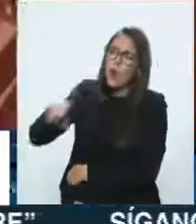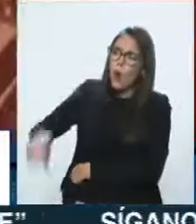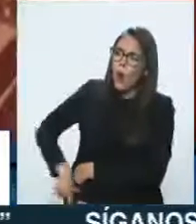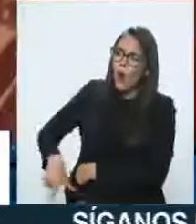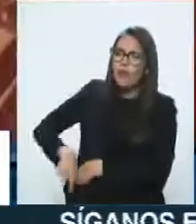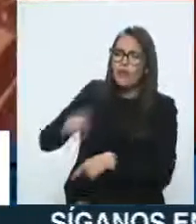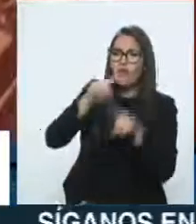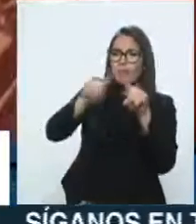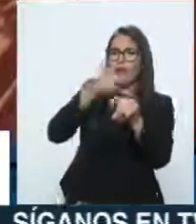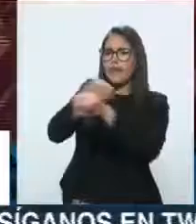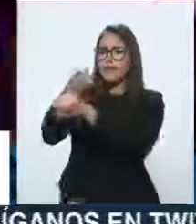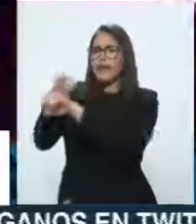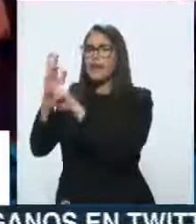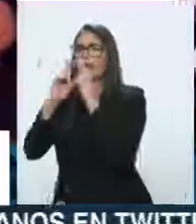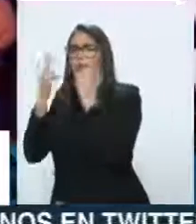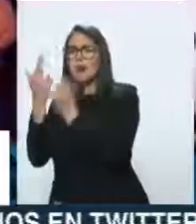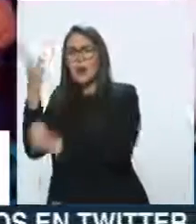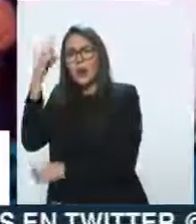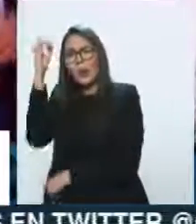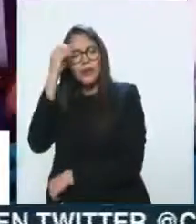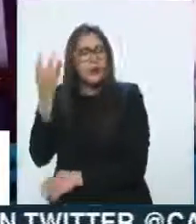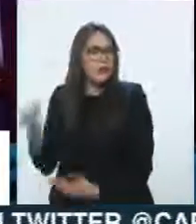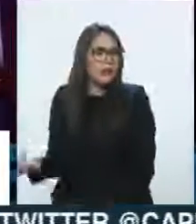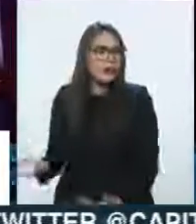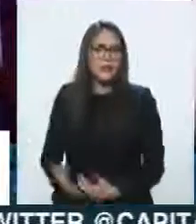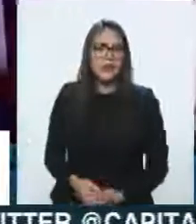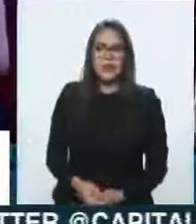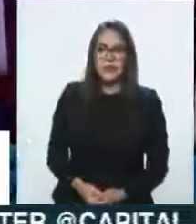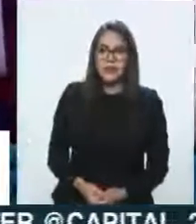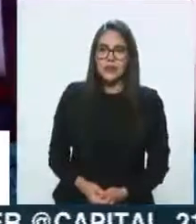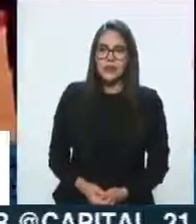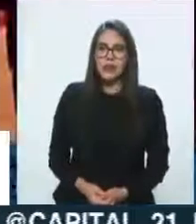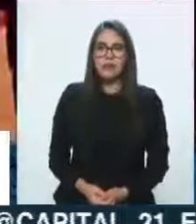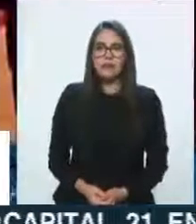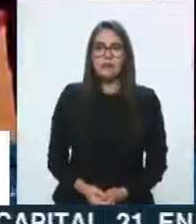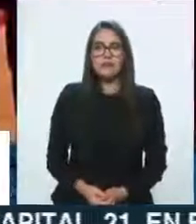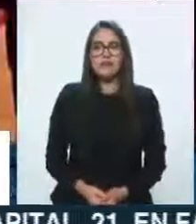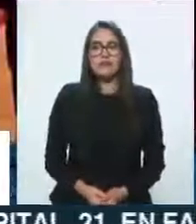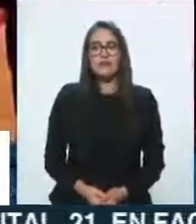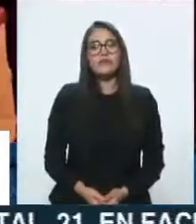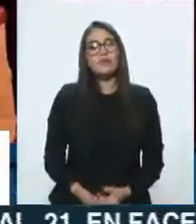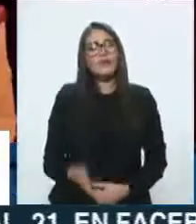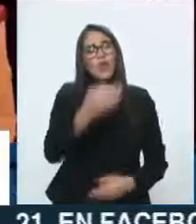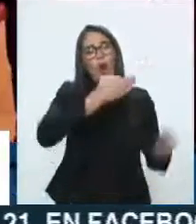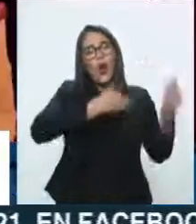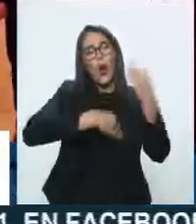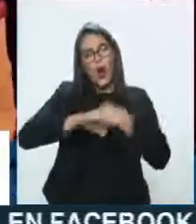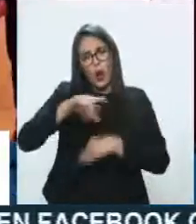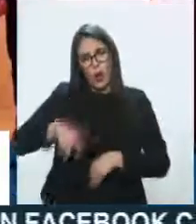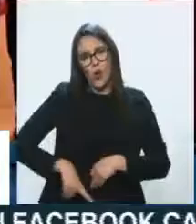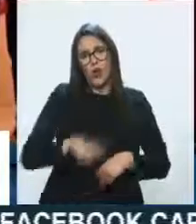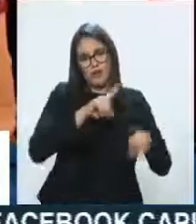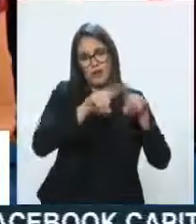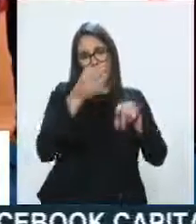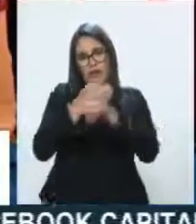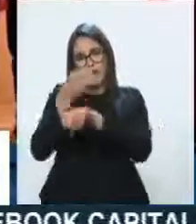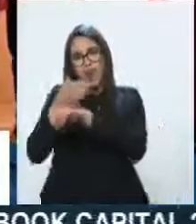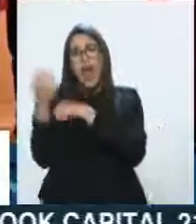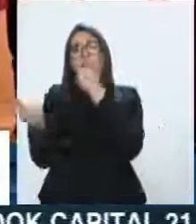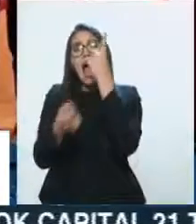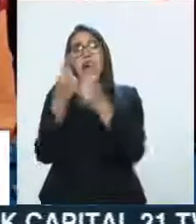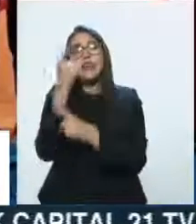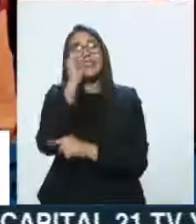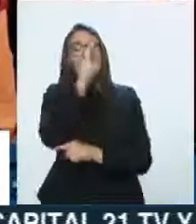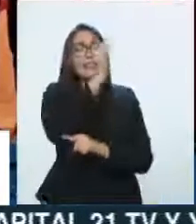el asunto de los gobernadores, tanto los que se opusieron al INSABI, se opusieron a la